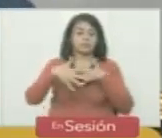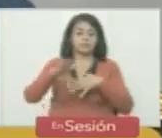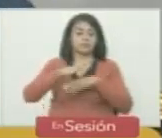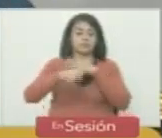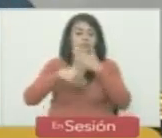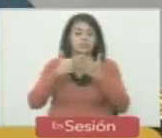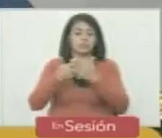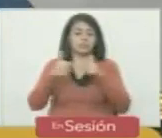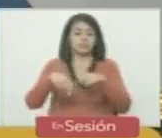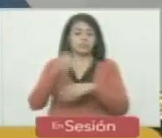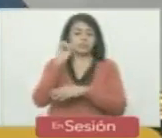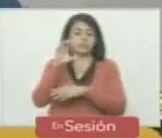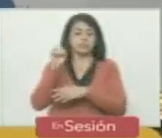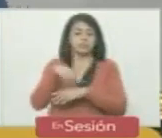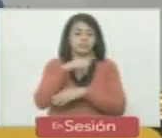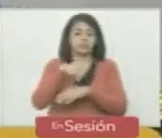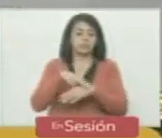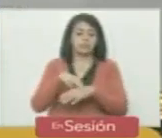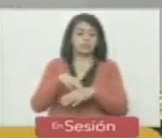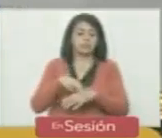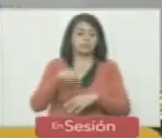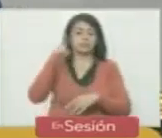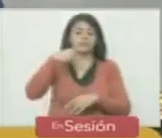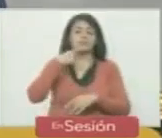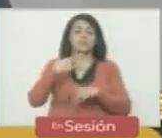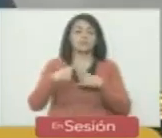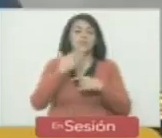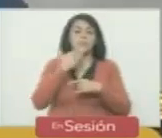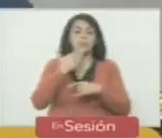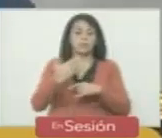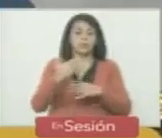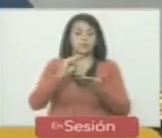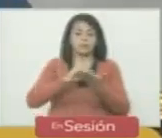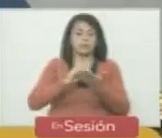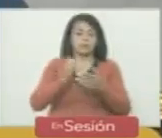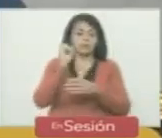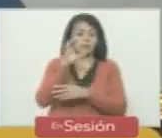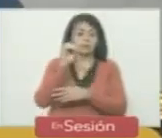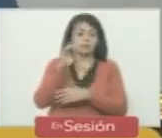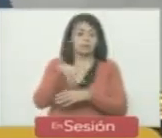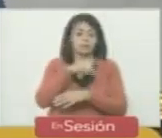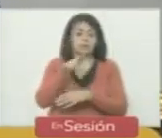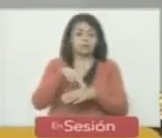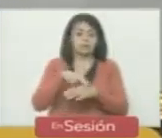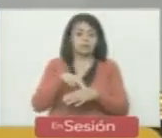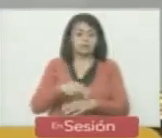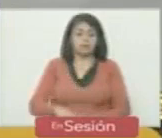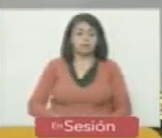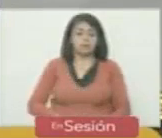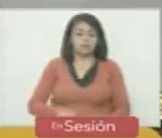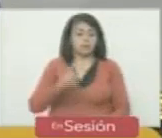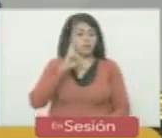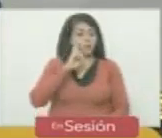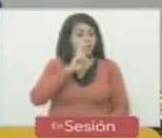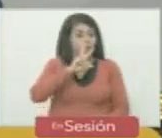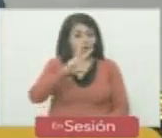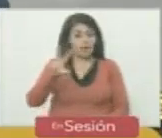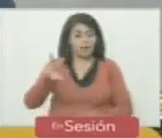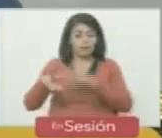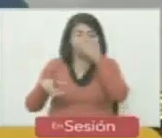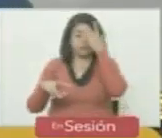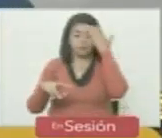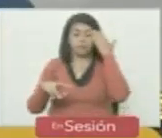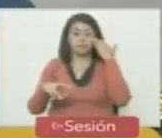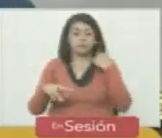hasta la Asamblea Nacional para exigirle a la Asamblea Nacional tomar cartas en el